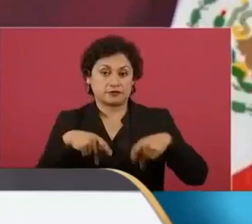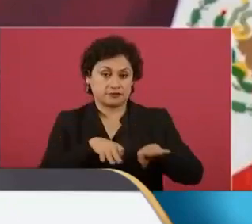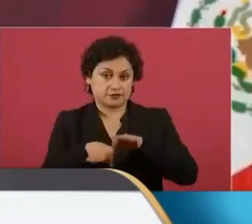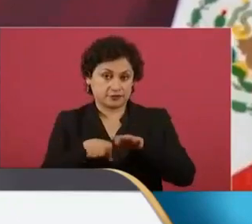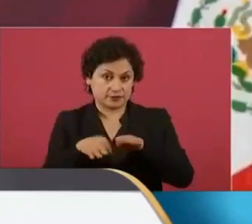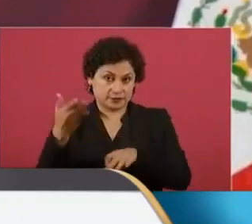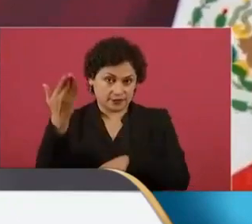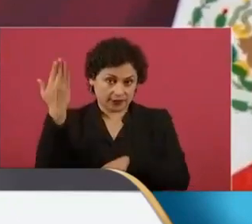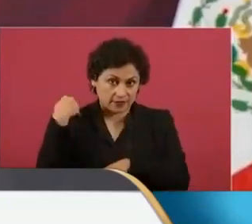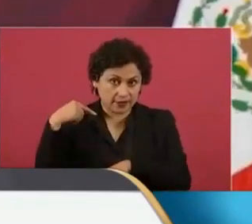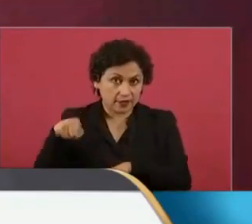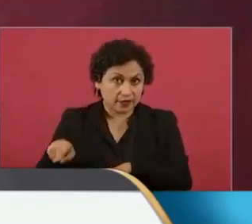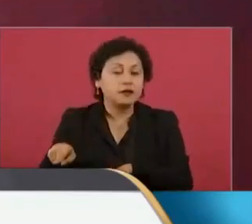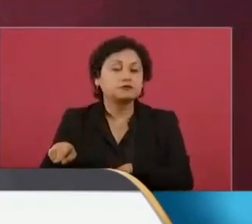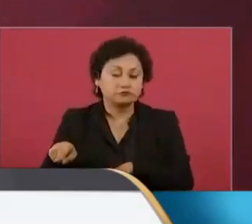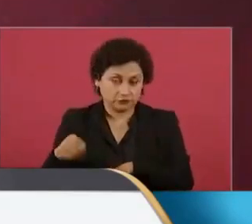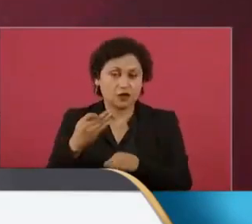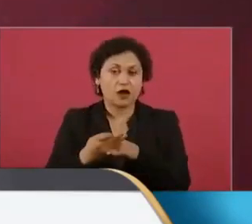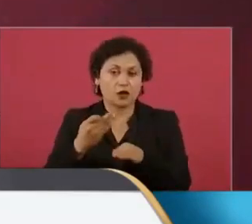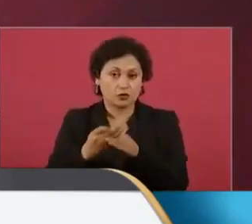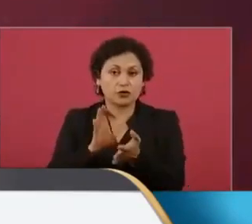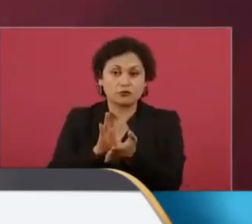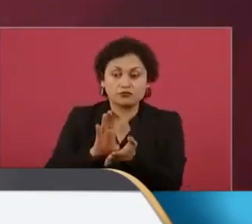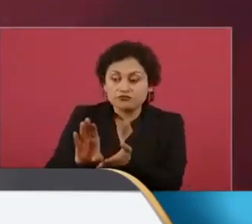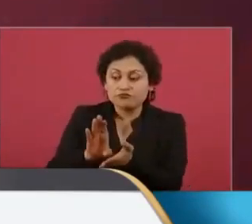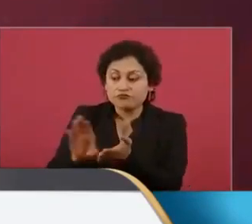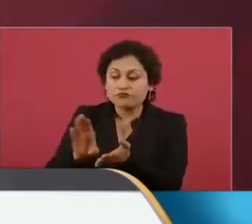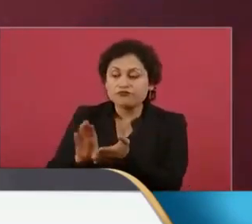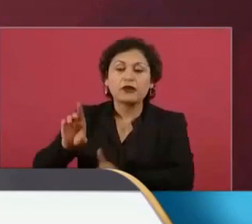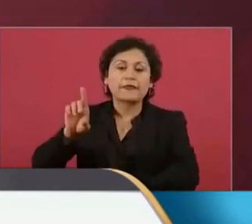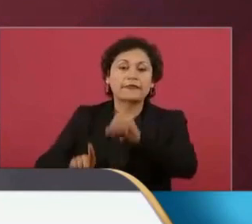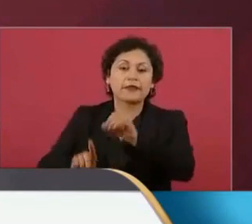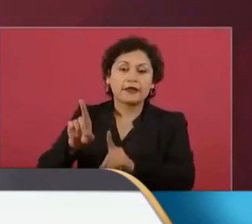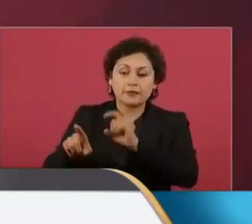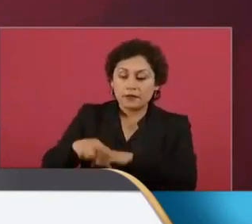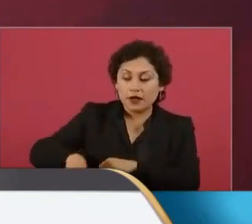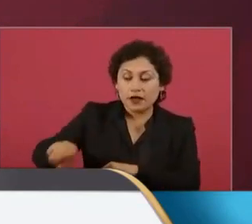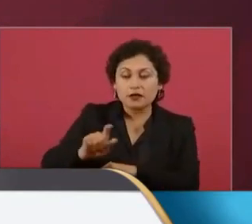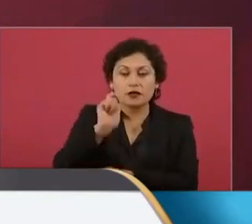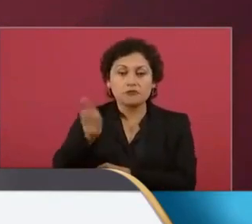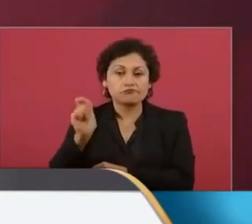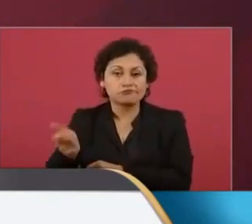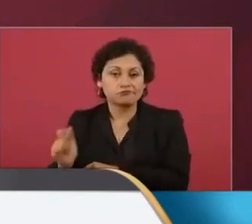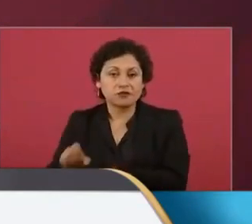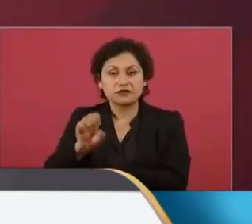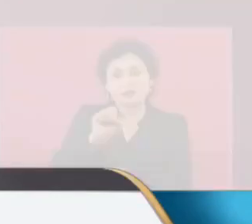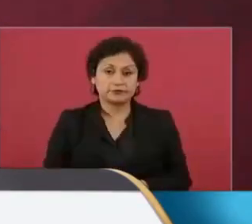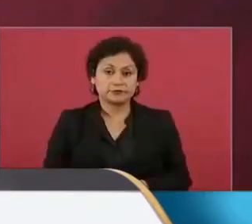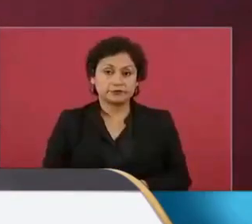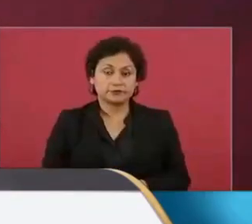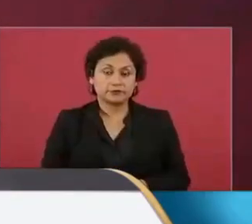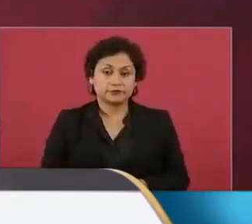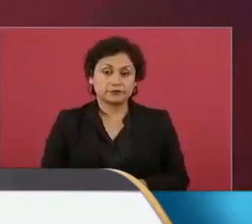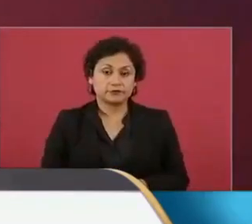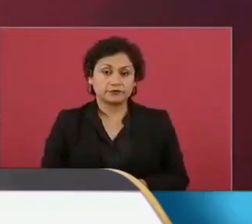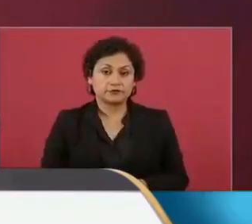y les va a tocar algunos 60, 80, hasta 100,000 pesos. Va